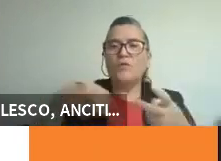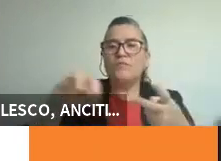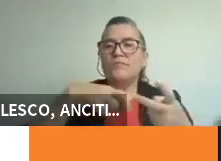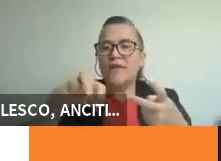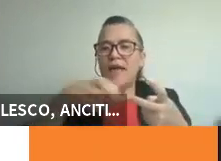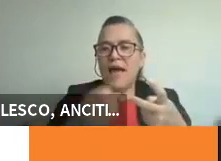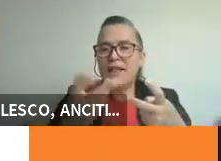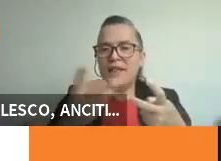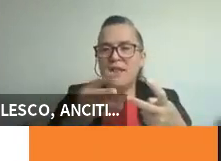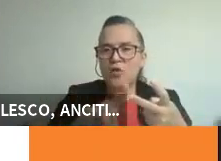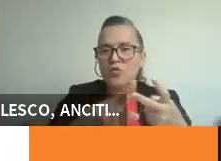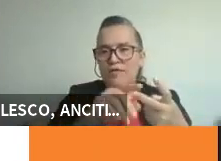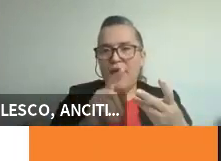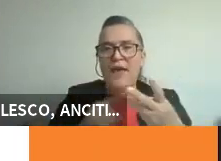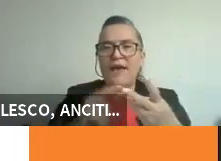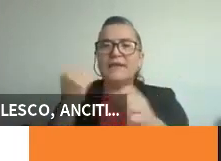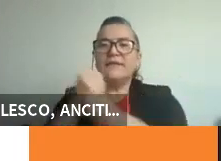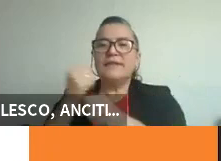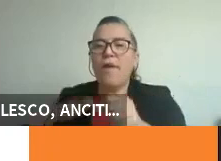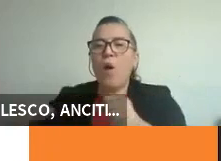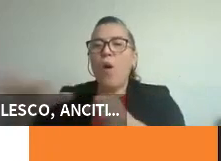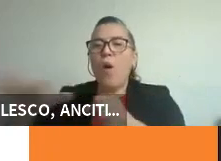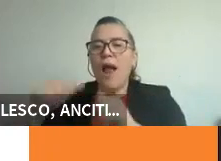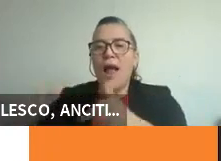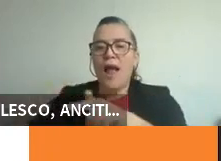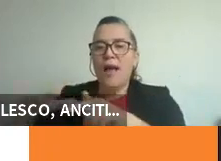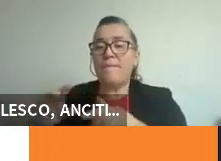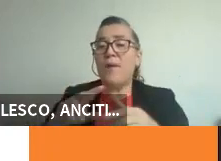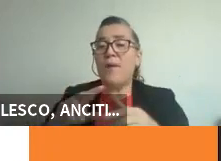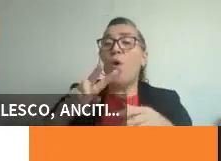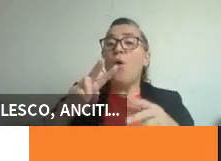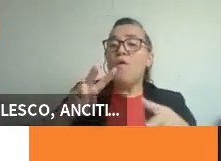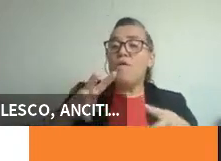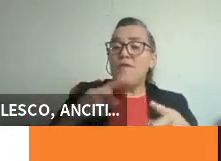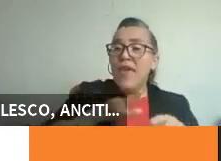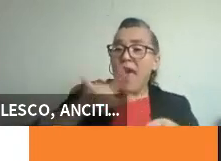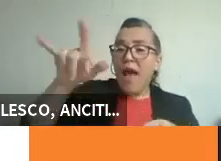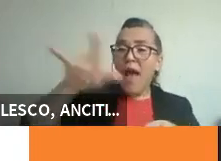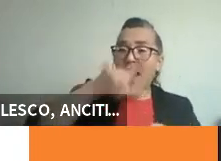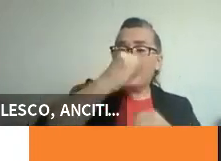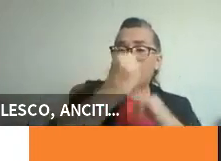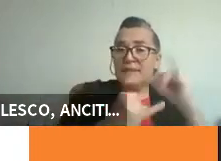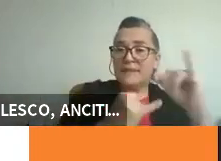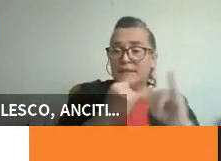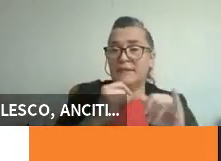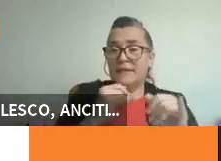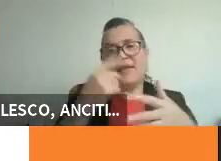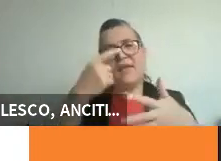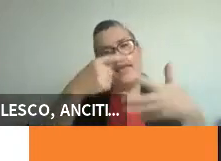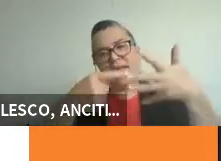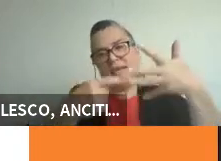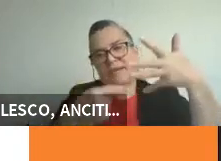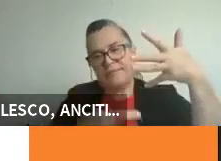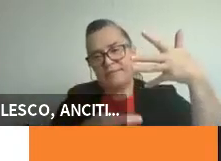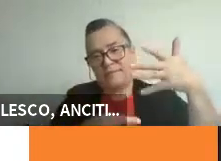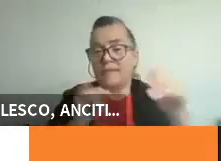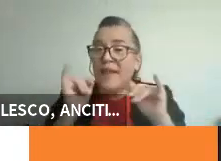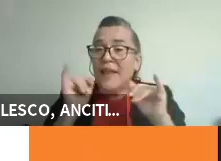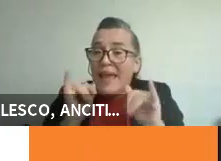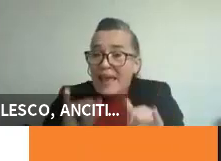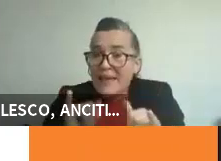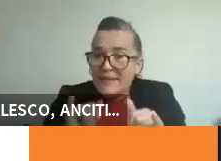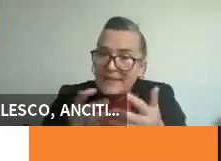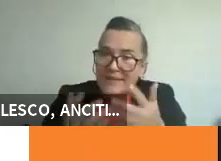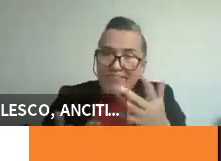viajes para el trabajo de campo para viajes internacionales etc y en este sentido está este desiderátum